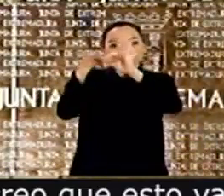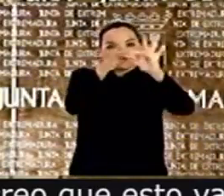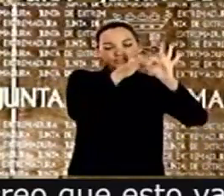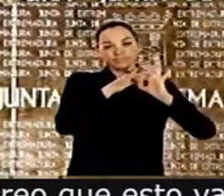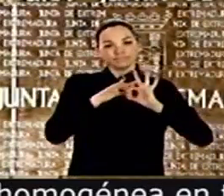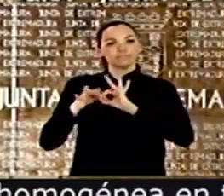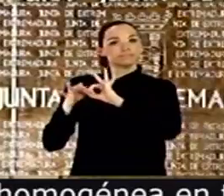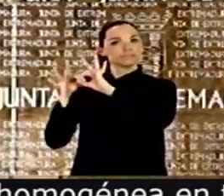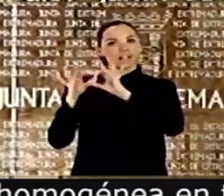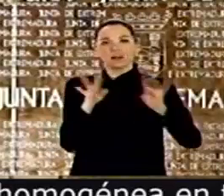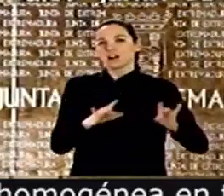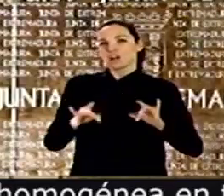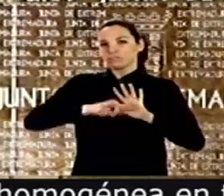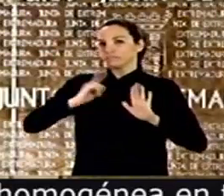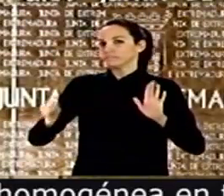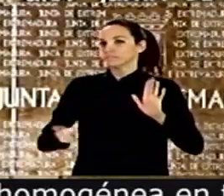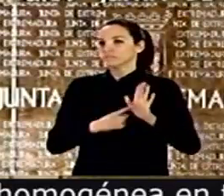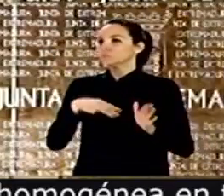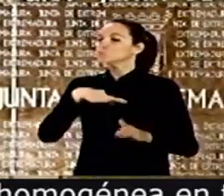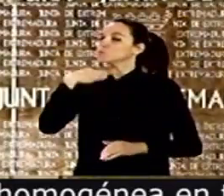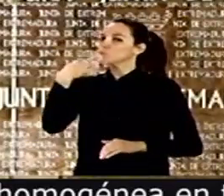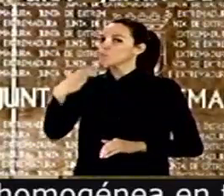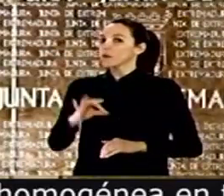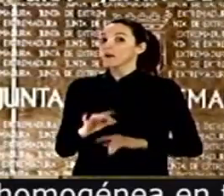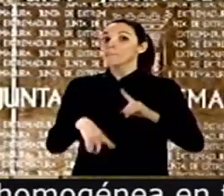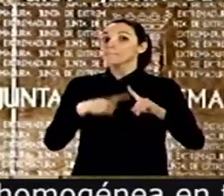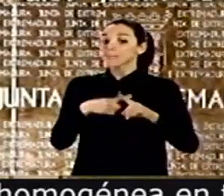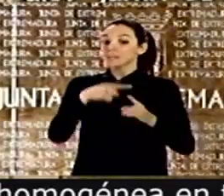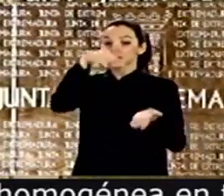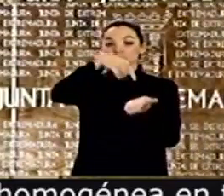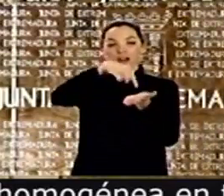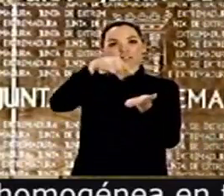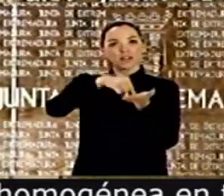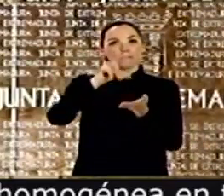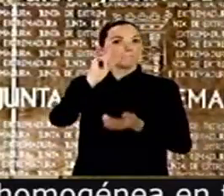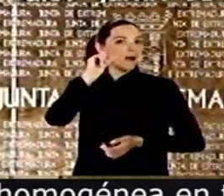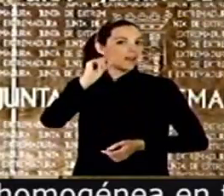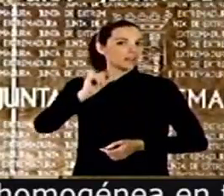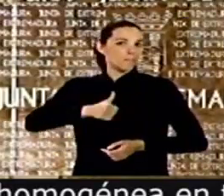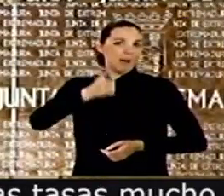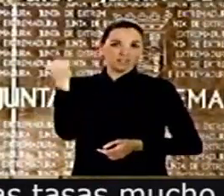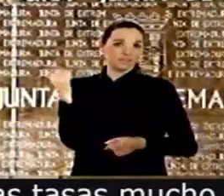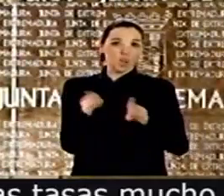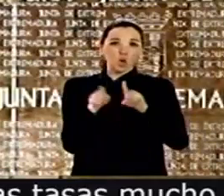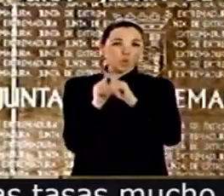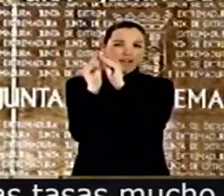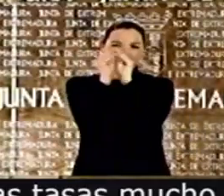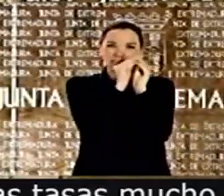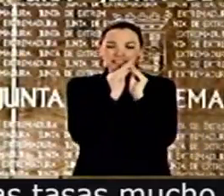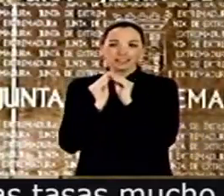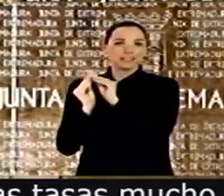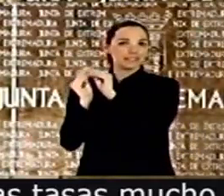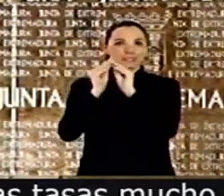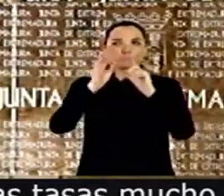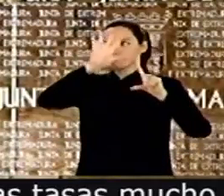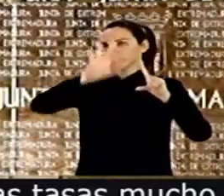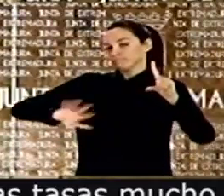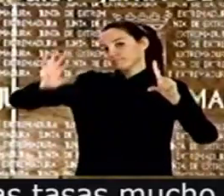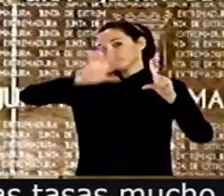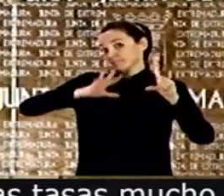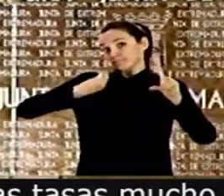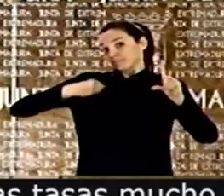además también van a poder ofrecer unas tasas mucho más asequibles e idénticas en todos los conservatorios, con un